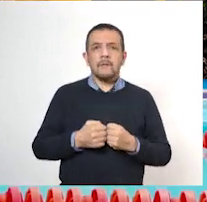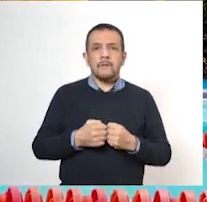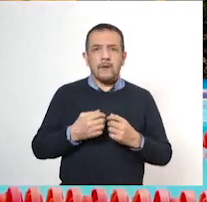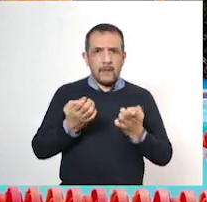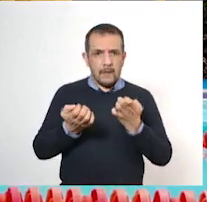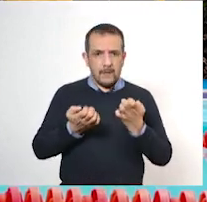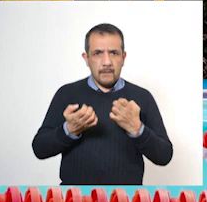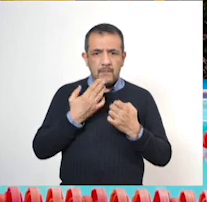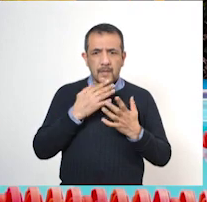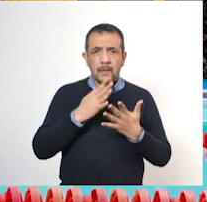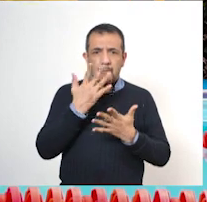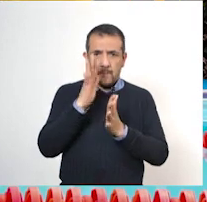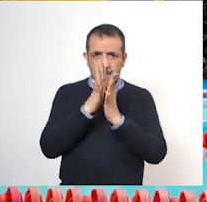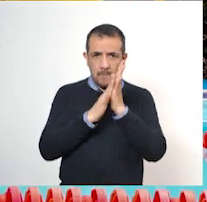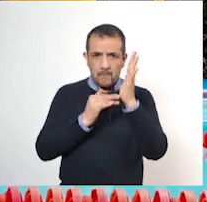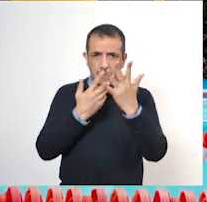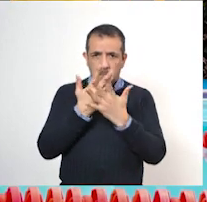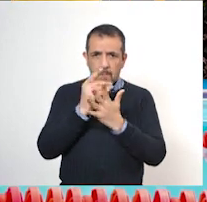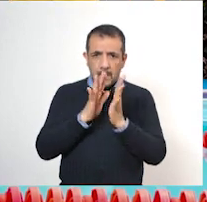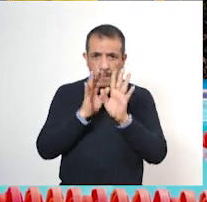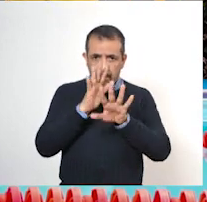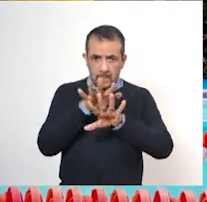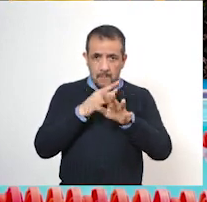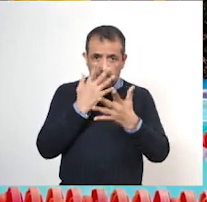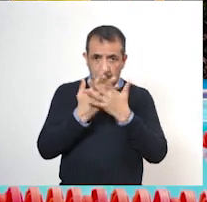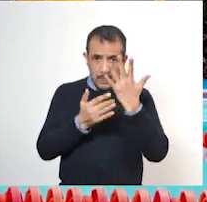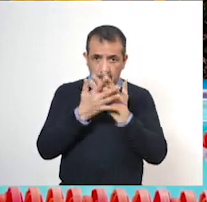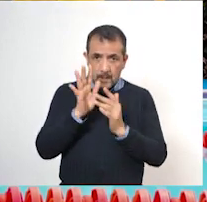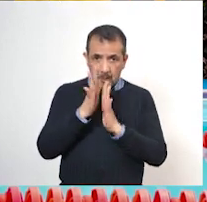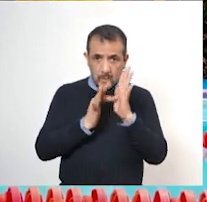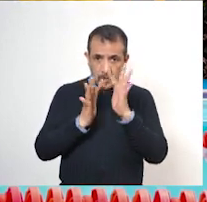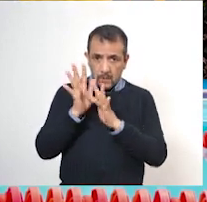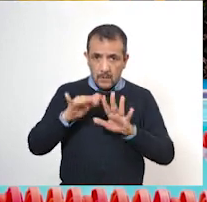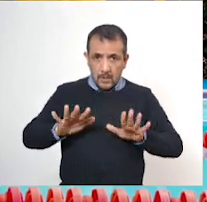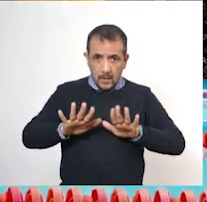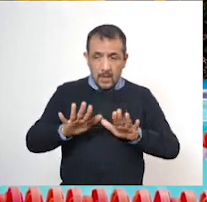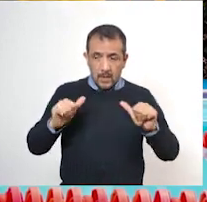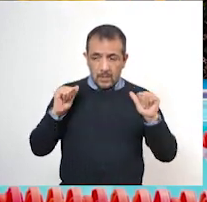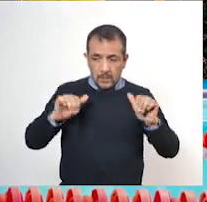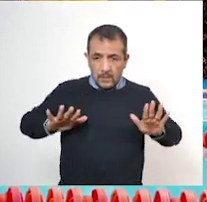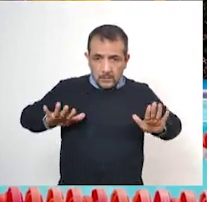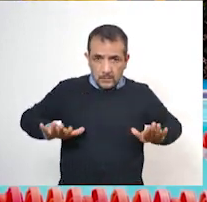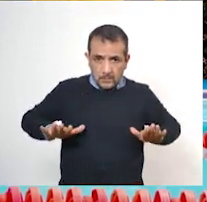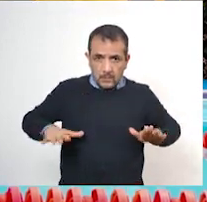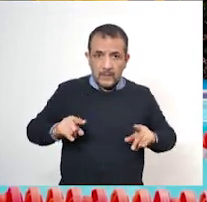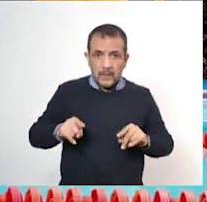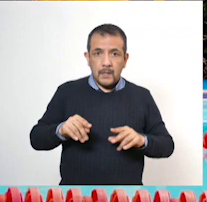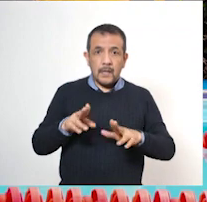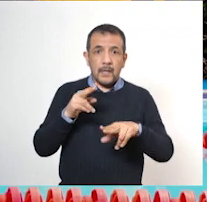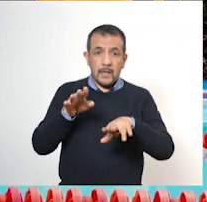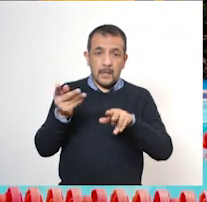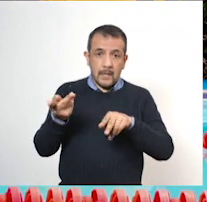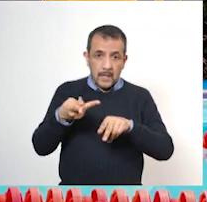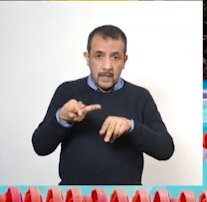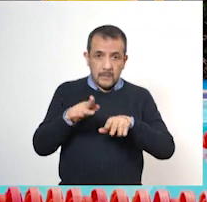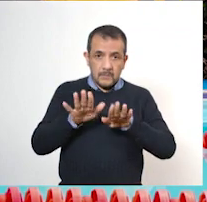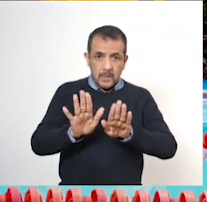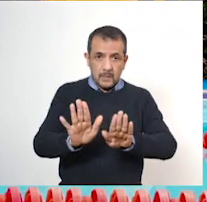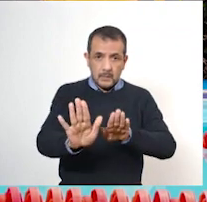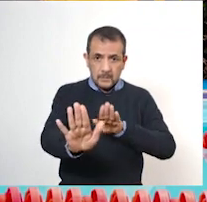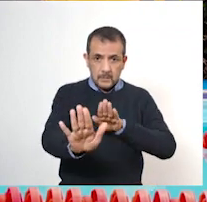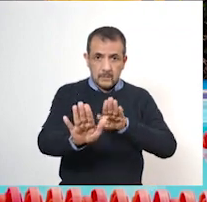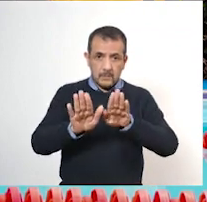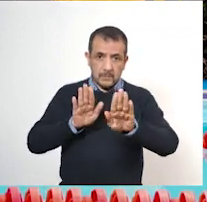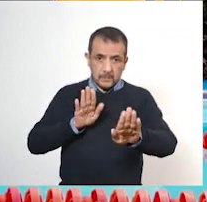Vamos a recargar las palmas de nuestras manos de manera lateral a nuestro cuerpo y vamos a estirar las piernas.